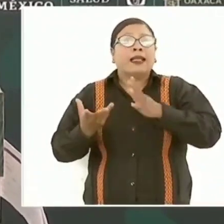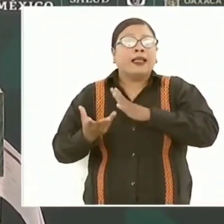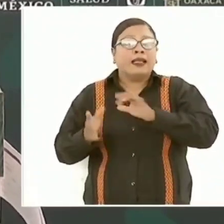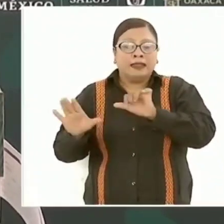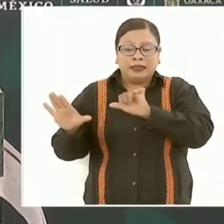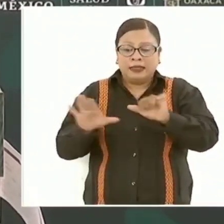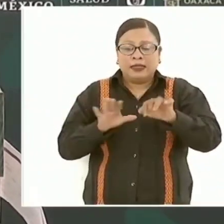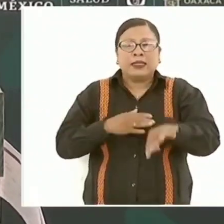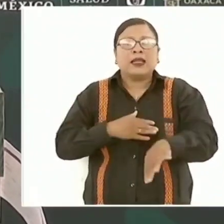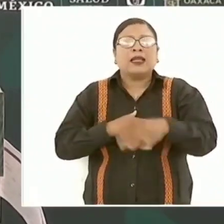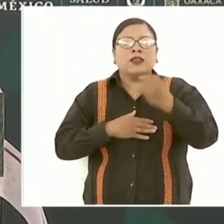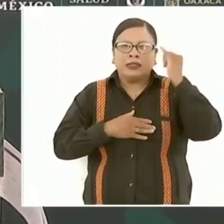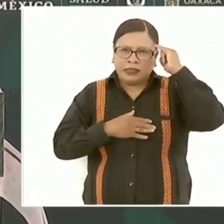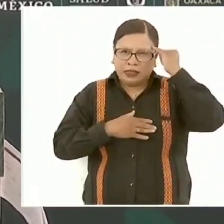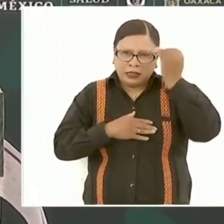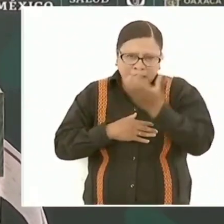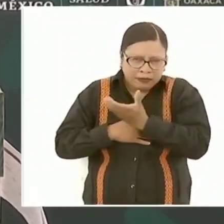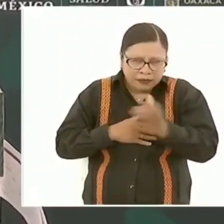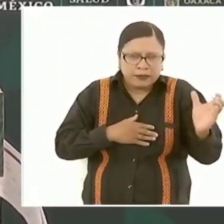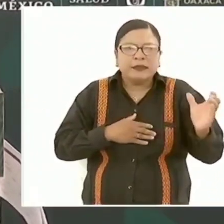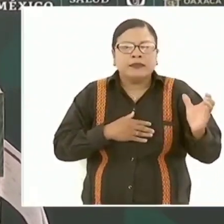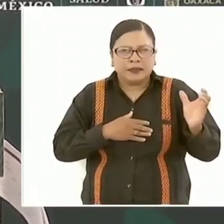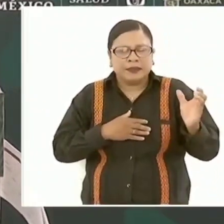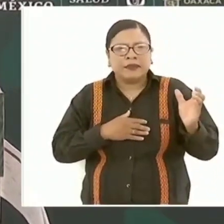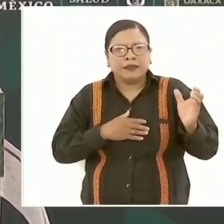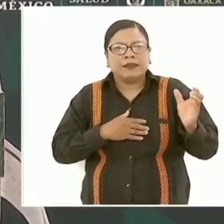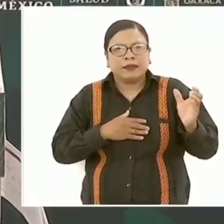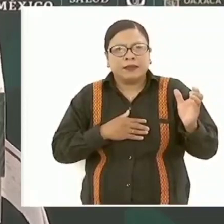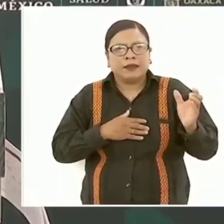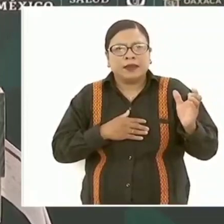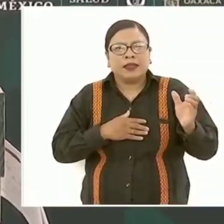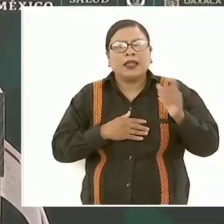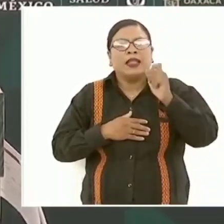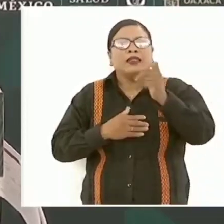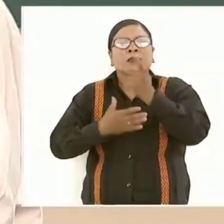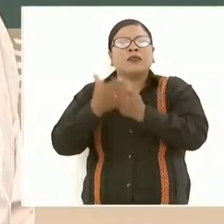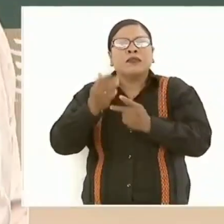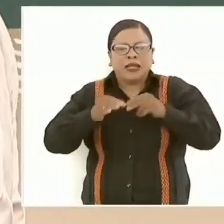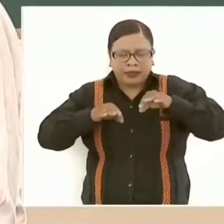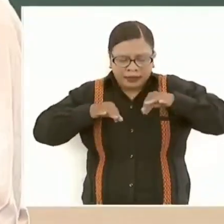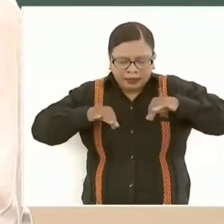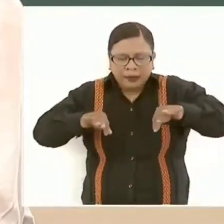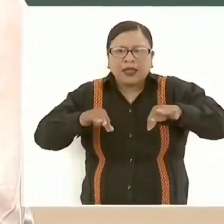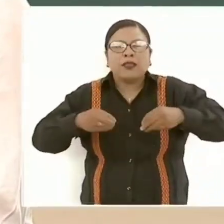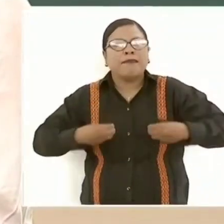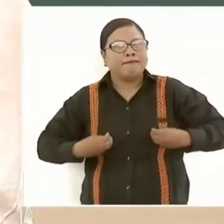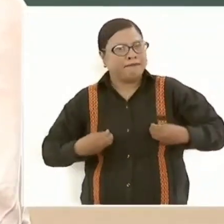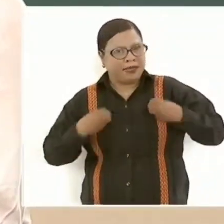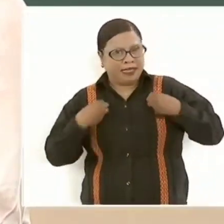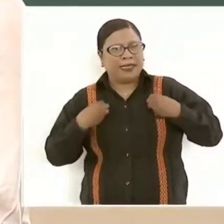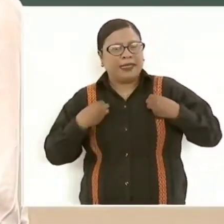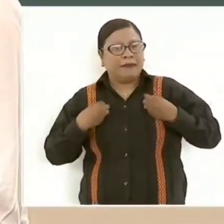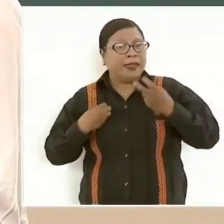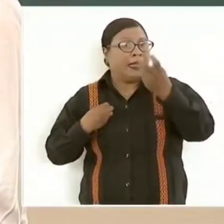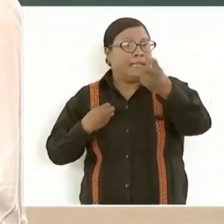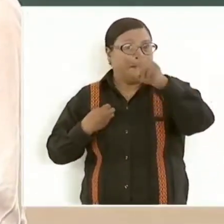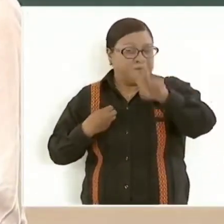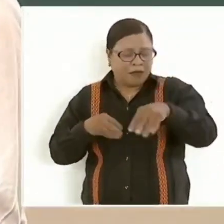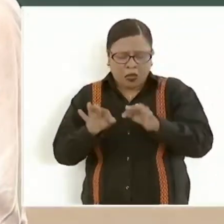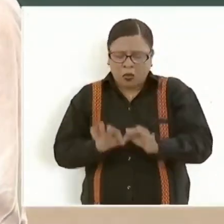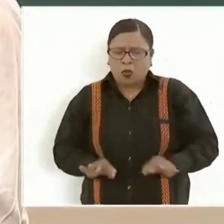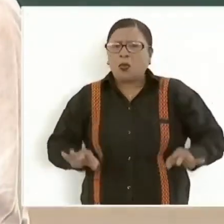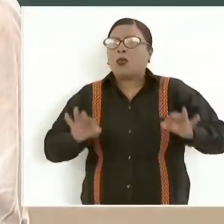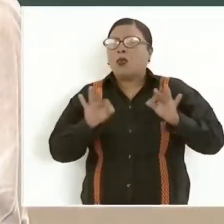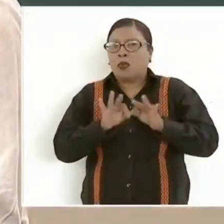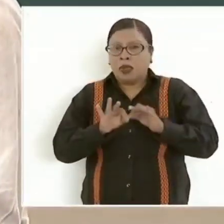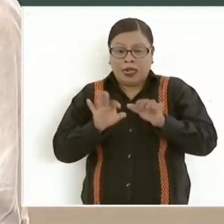614 campesinos que están en el programa Sembrando Vida, que es muy importante,